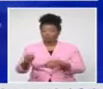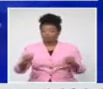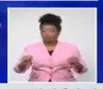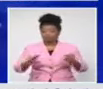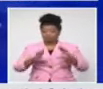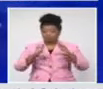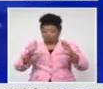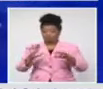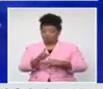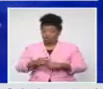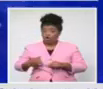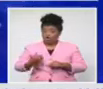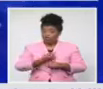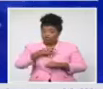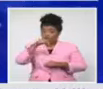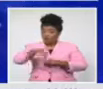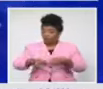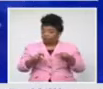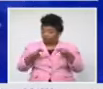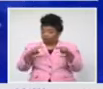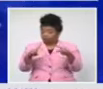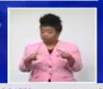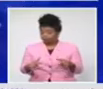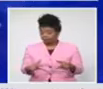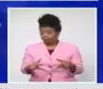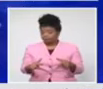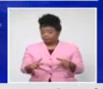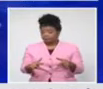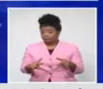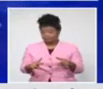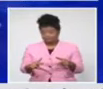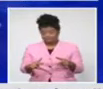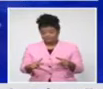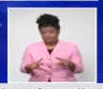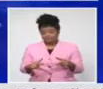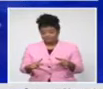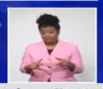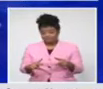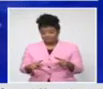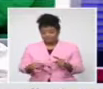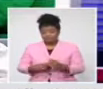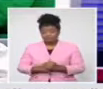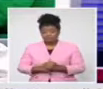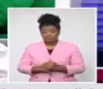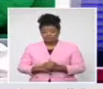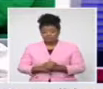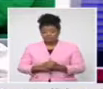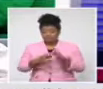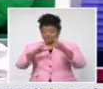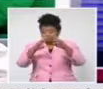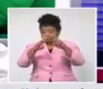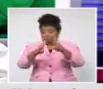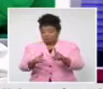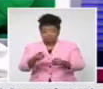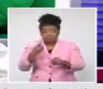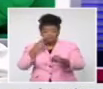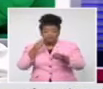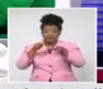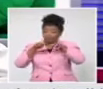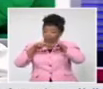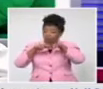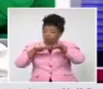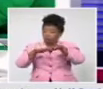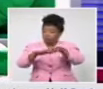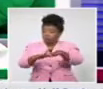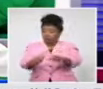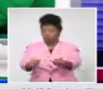nosotros hoy nuevamente con indicadores que evidencian la fuerte transmisión y las complicaciones que